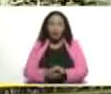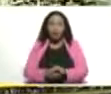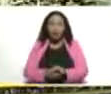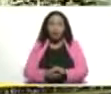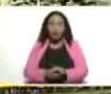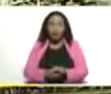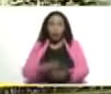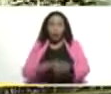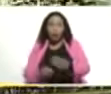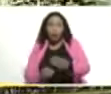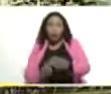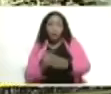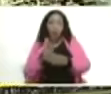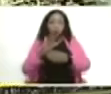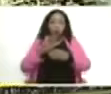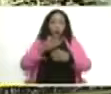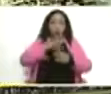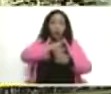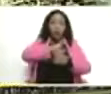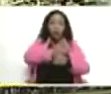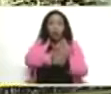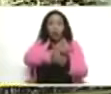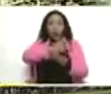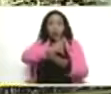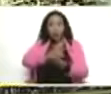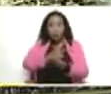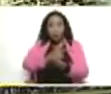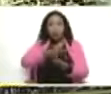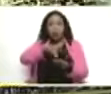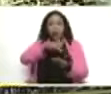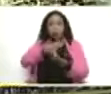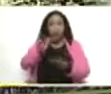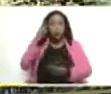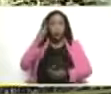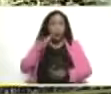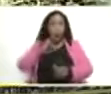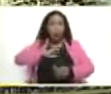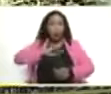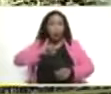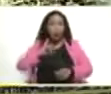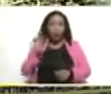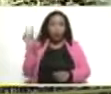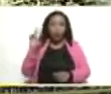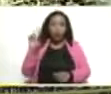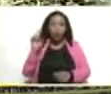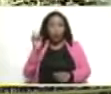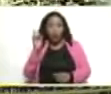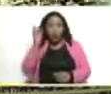refundador de nuestra Fuerza Armada Nacional Bolivariana, refundador de nuestra patria.